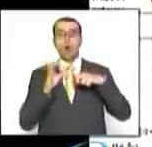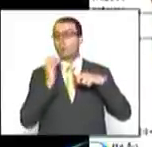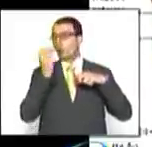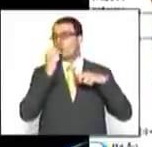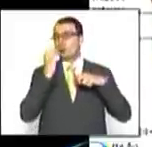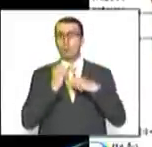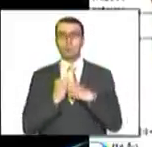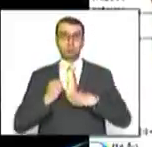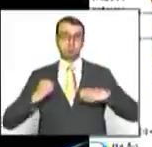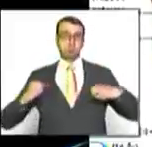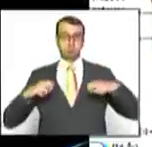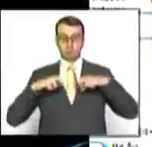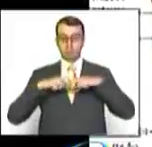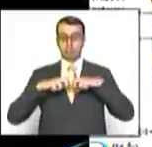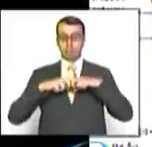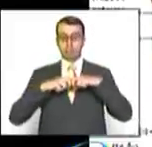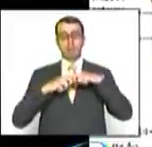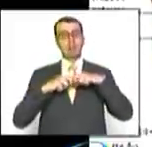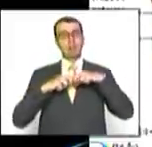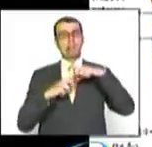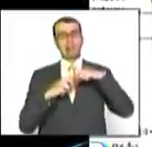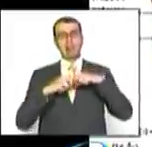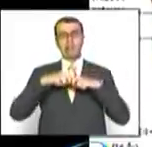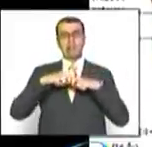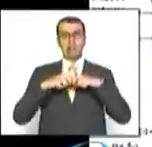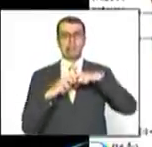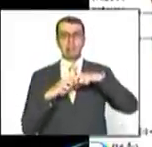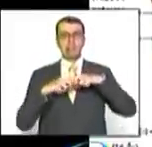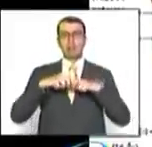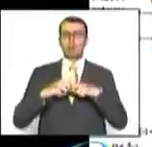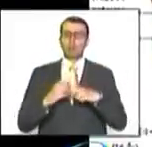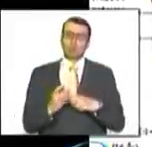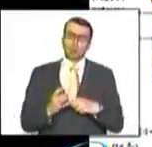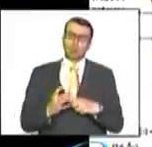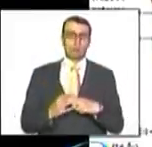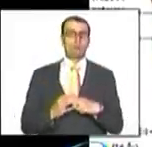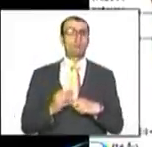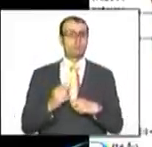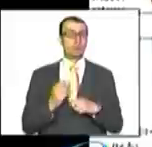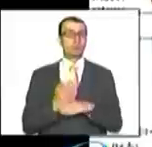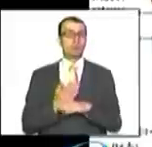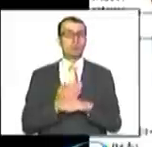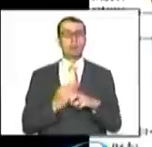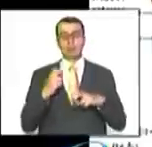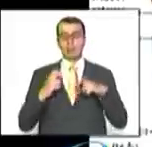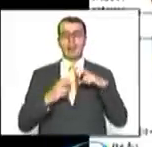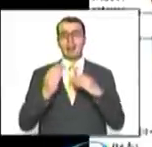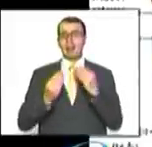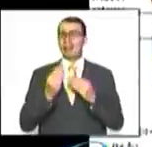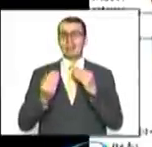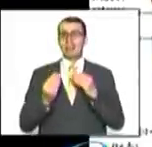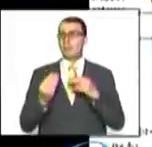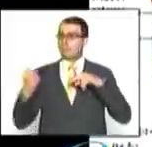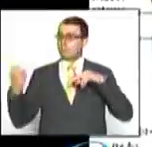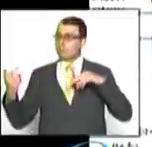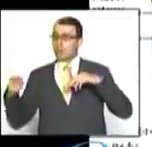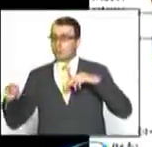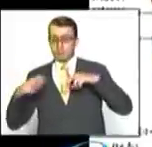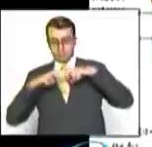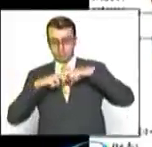metabolismo que estamos haciendo. Entonces, lo que hace los factores de crecimiento es llegar a esa zona y empezar a